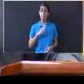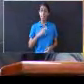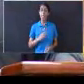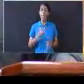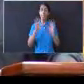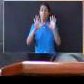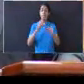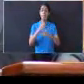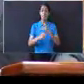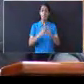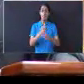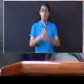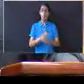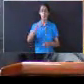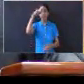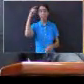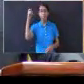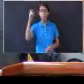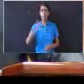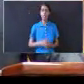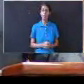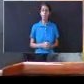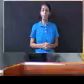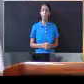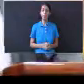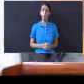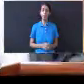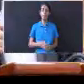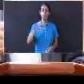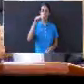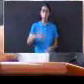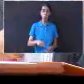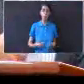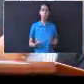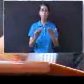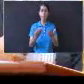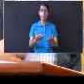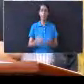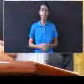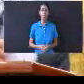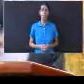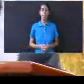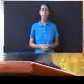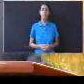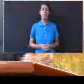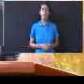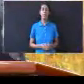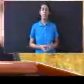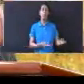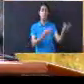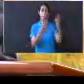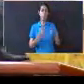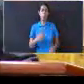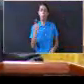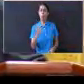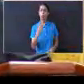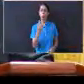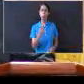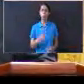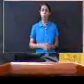sueldo y le dice el jefe y que sea retroactivo desde el día que empezó a trabajar aquí. Y le dan su chequezote.